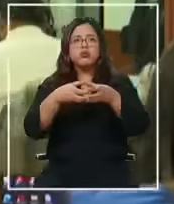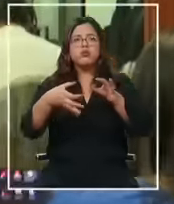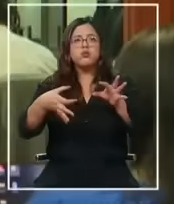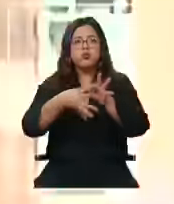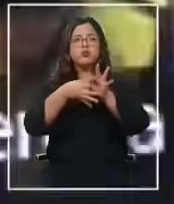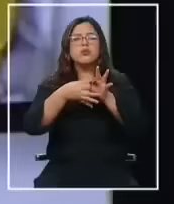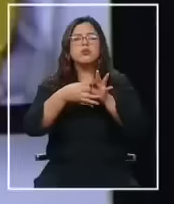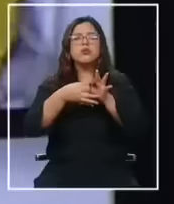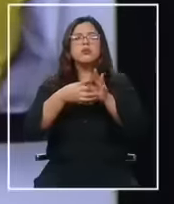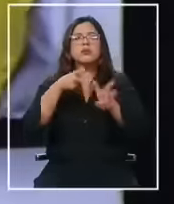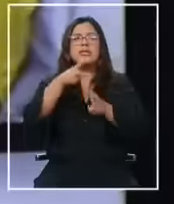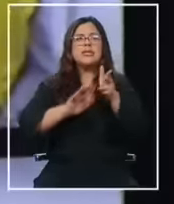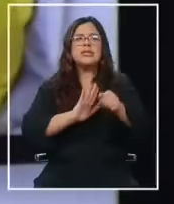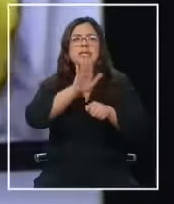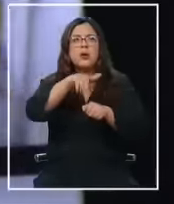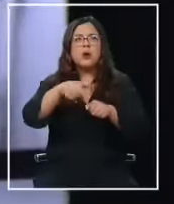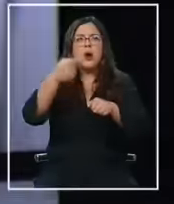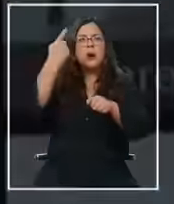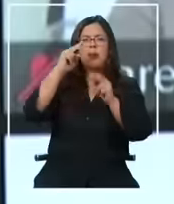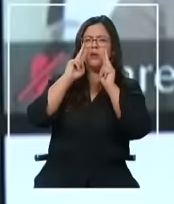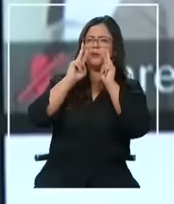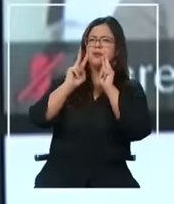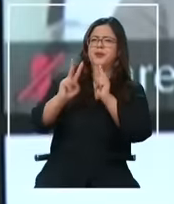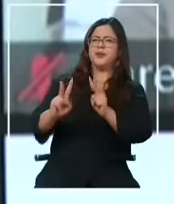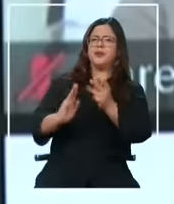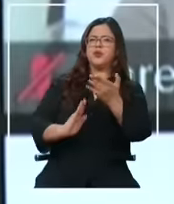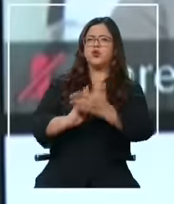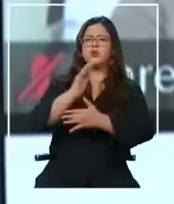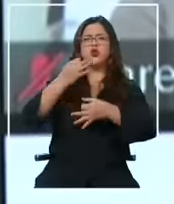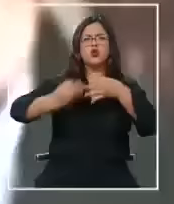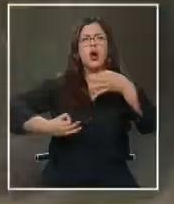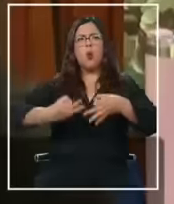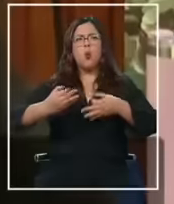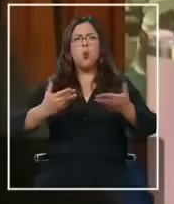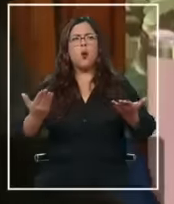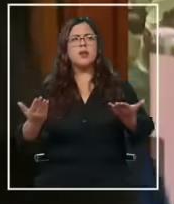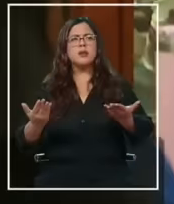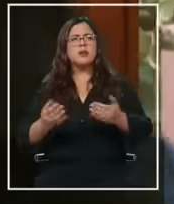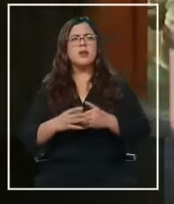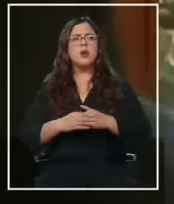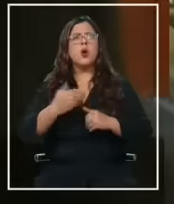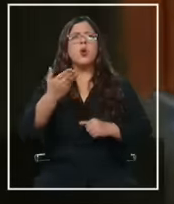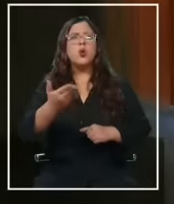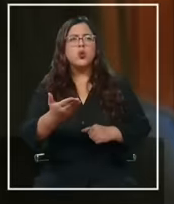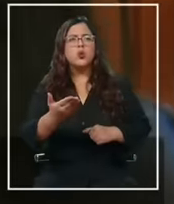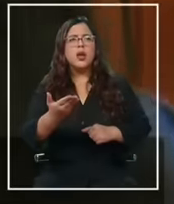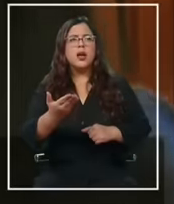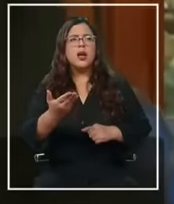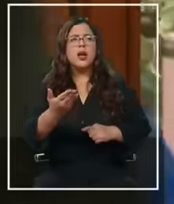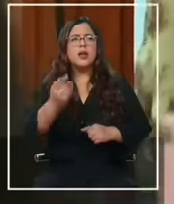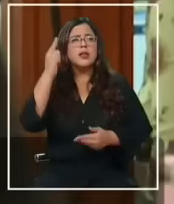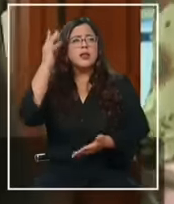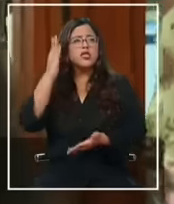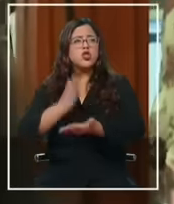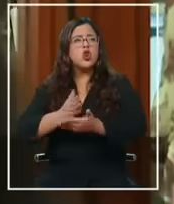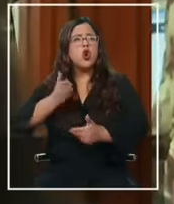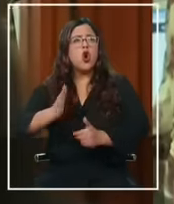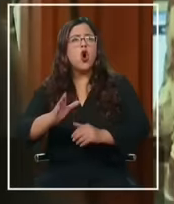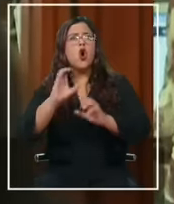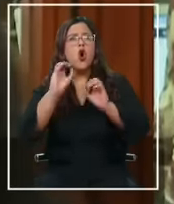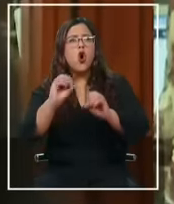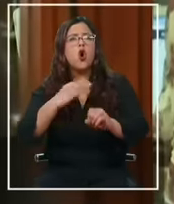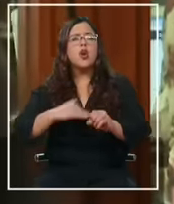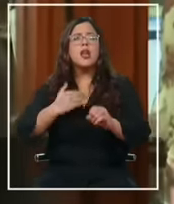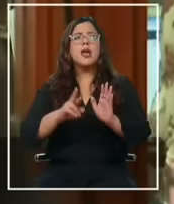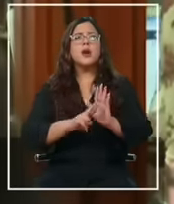algo llamó la atención al inicio de la audiencia. ¿Usted mantiene la designación o bien quiere